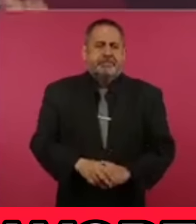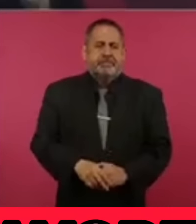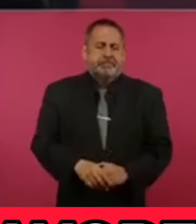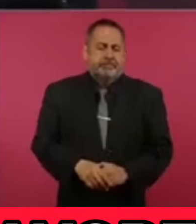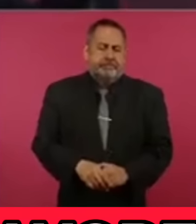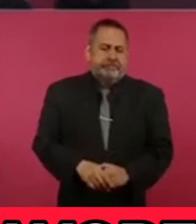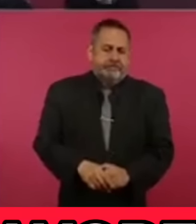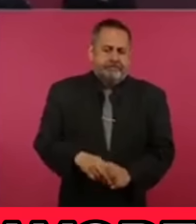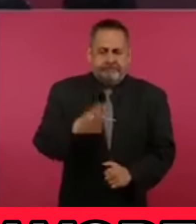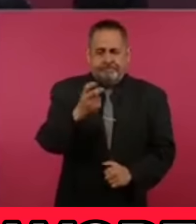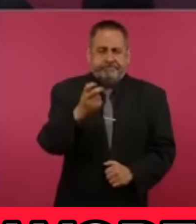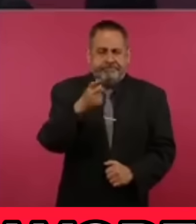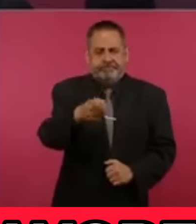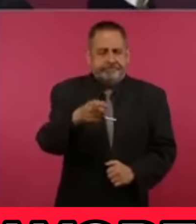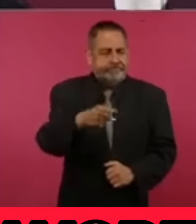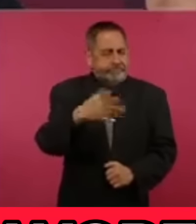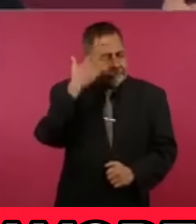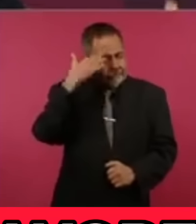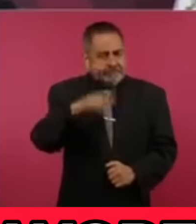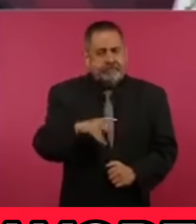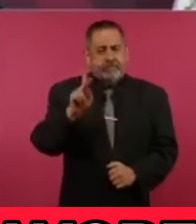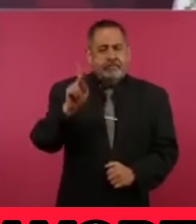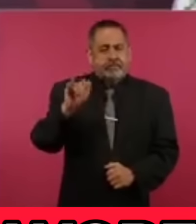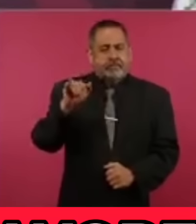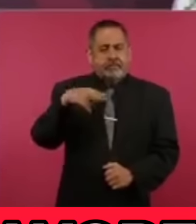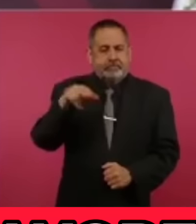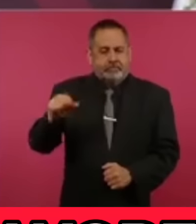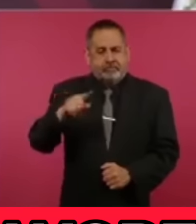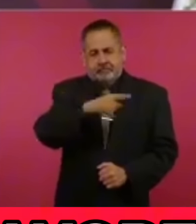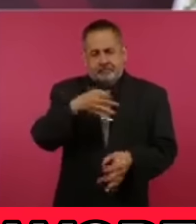Pues por eso la señora Piña, con todo respeto,